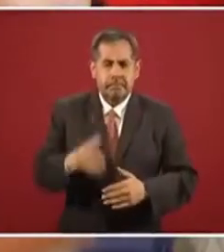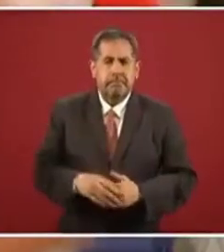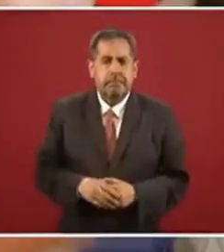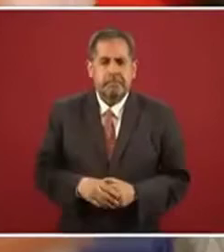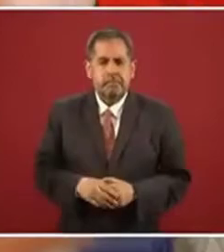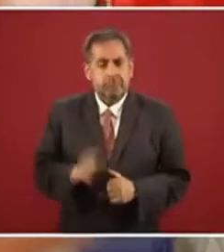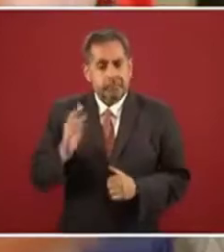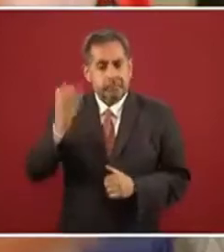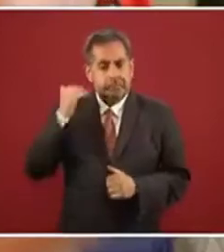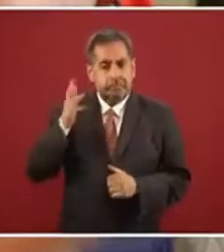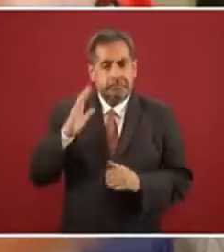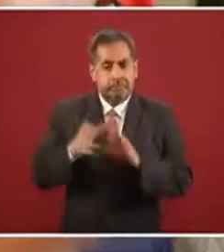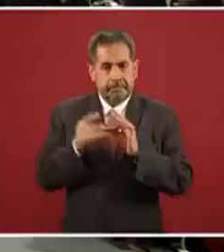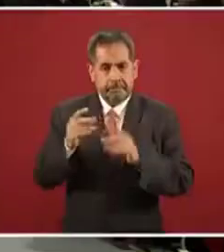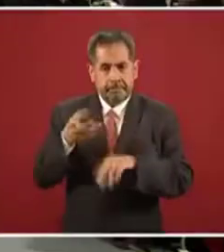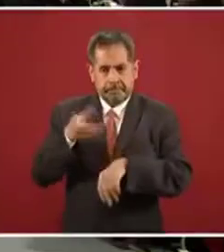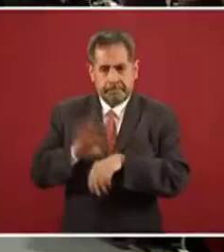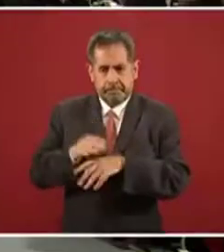Eso ya está autorizado en el presupuesto.